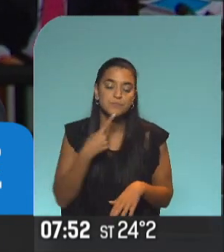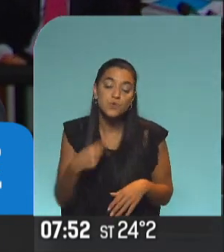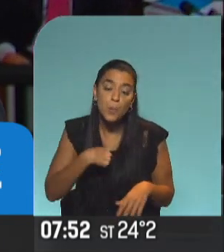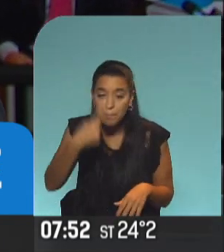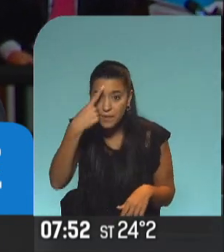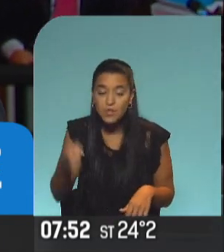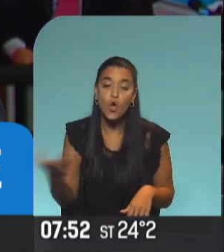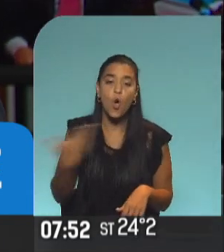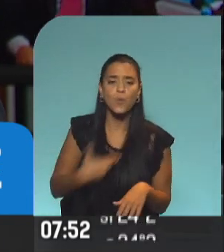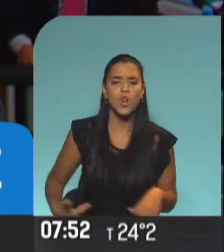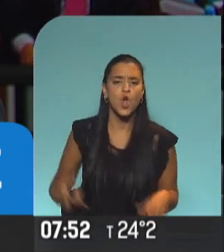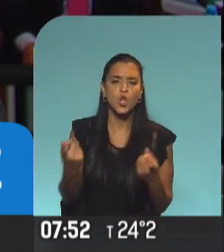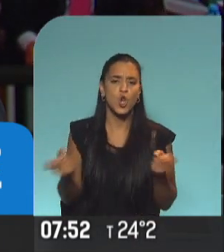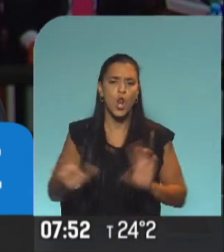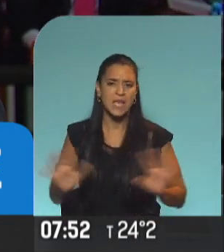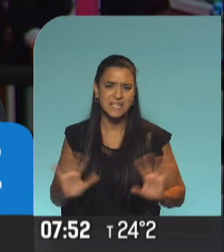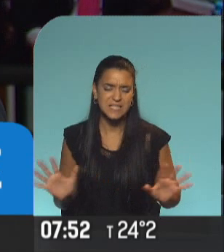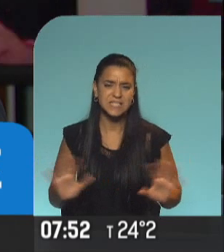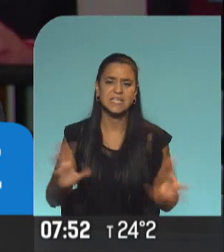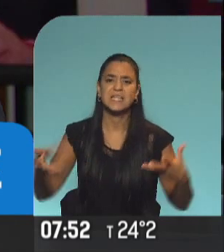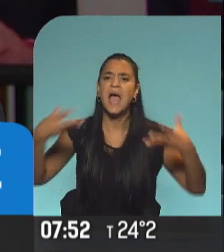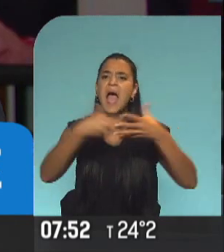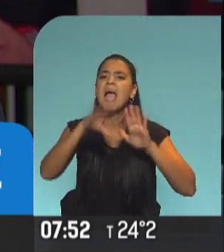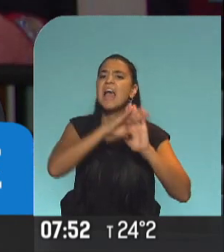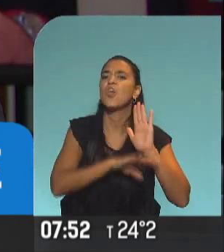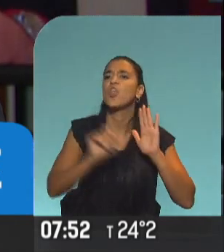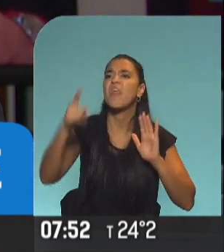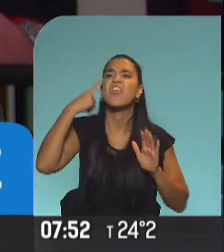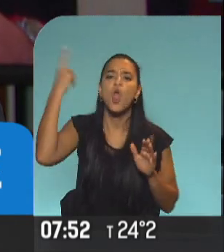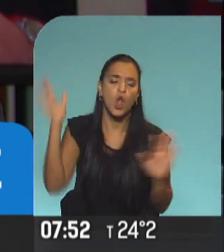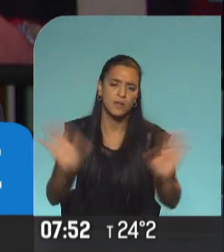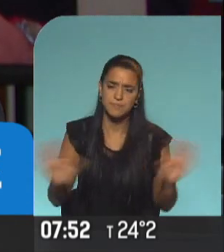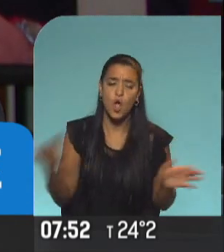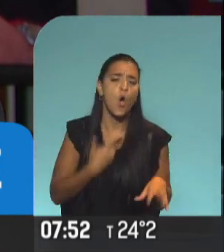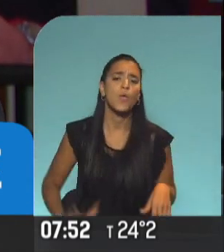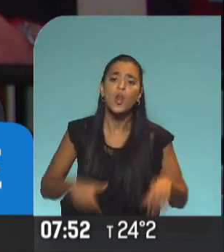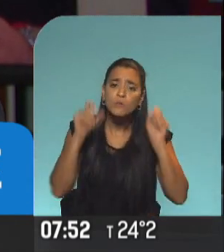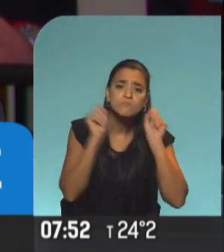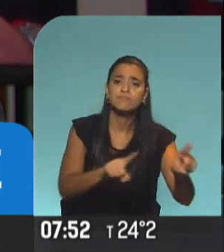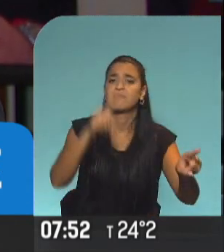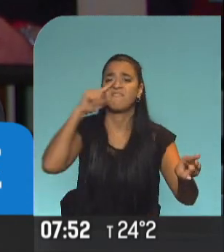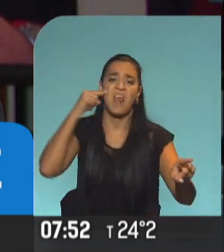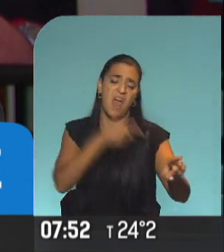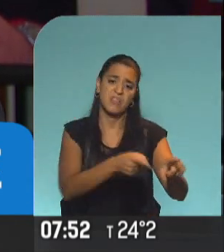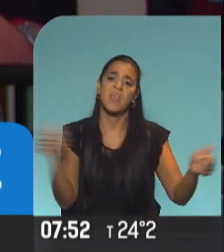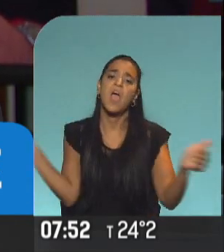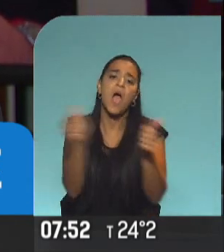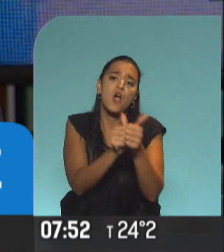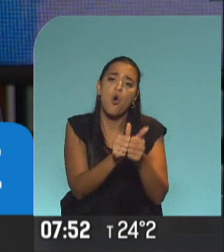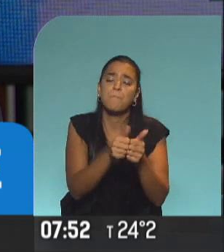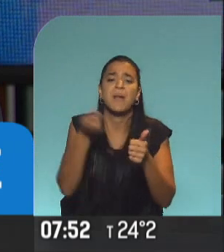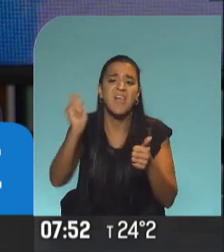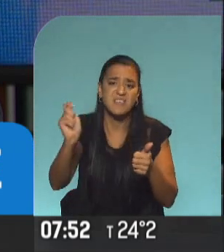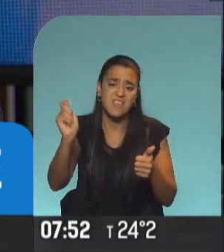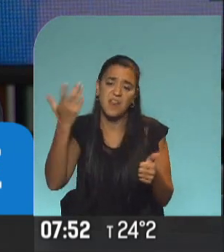creo que el gobierno no necesita apelar a ninguna categoría ideológica. El gobierno lo ejerce Alberto Fernández y obviamente lo acompaña la vicepresidenta,